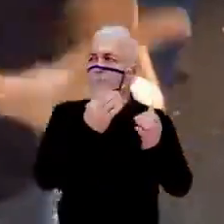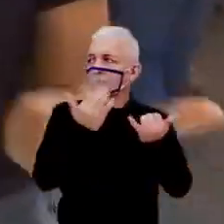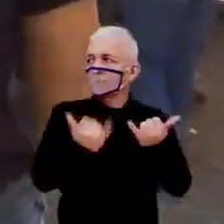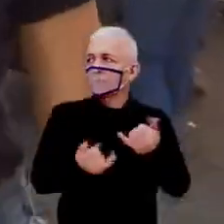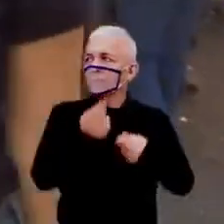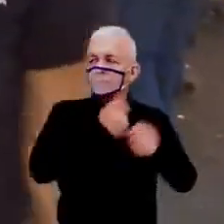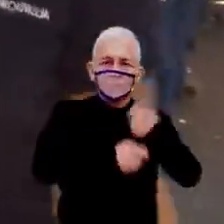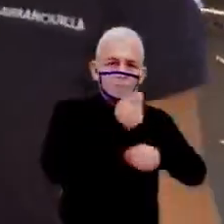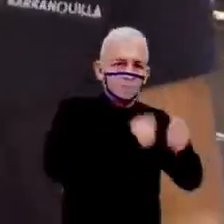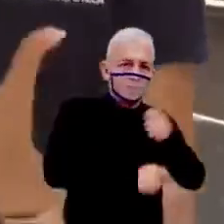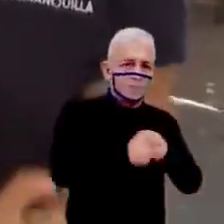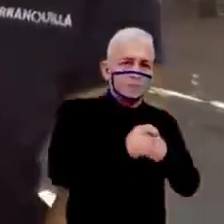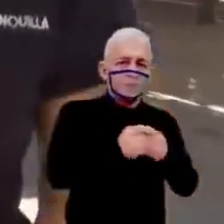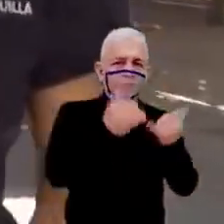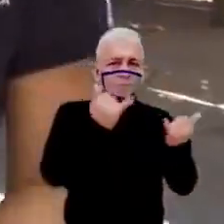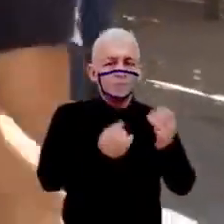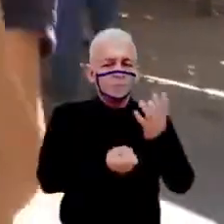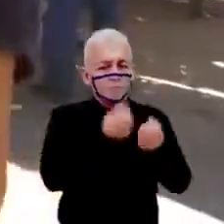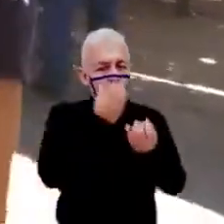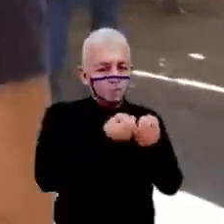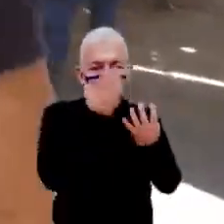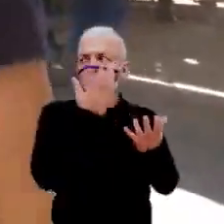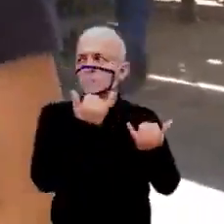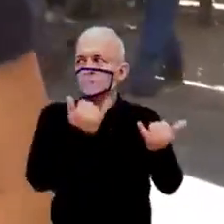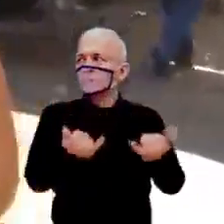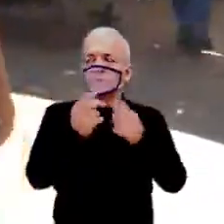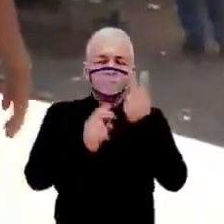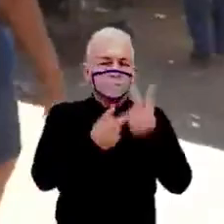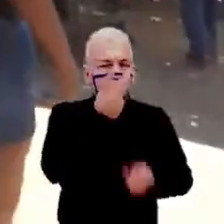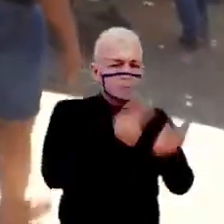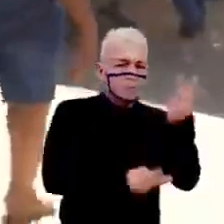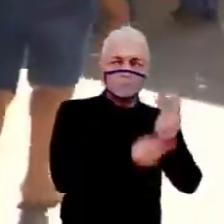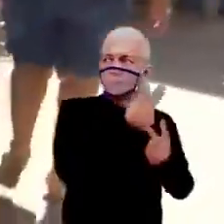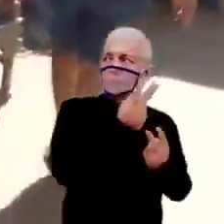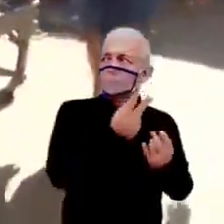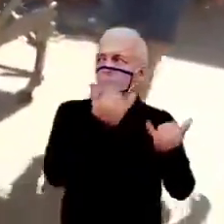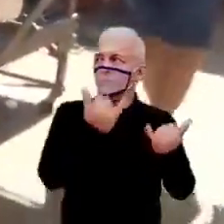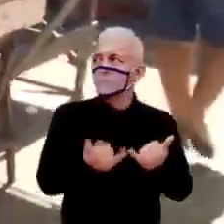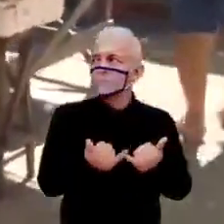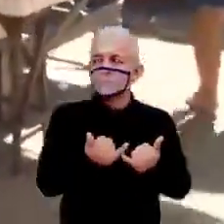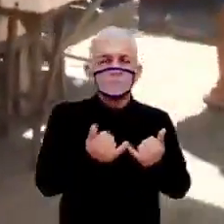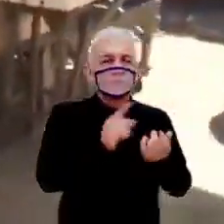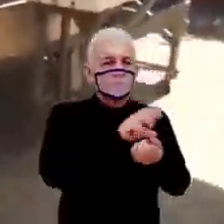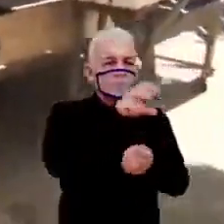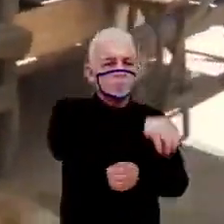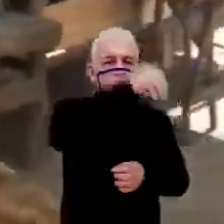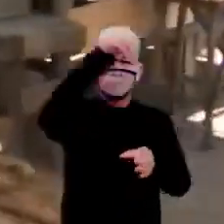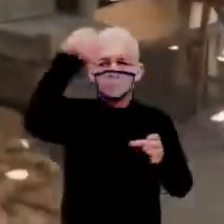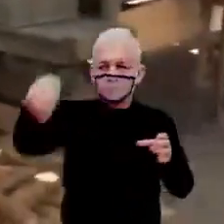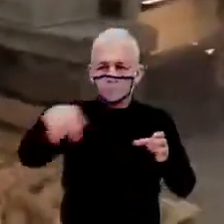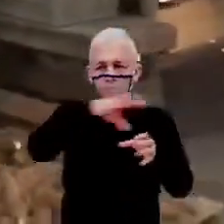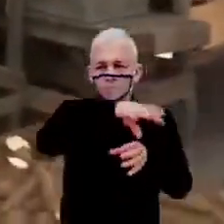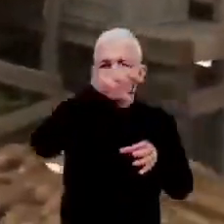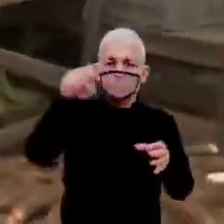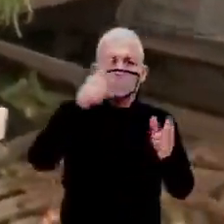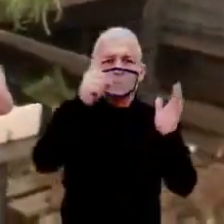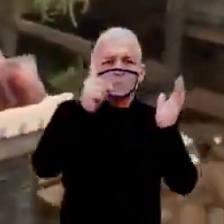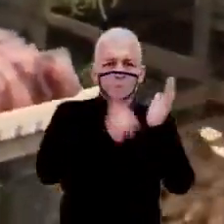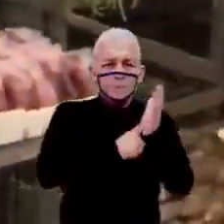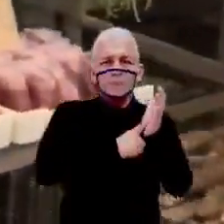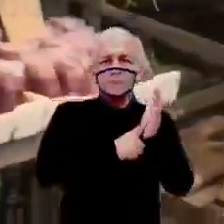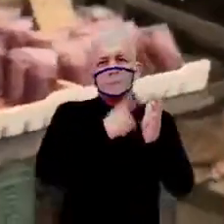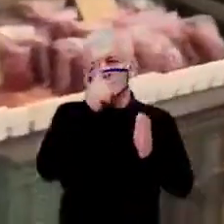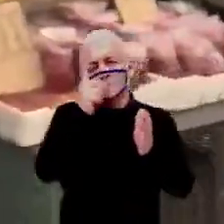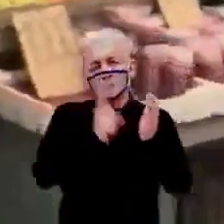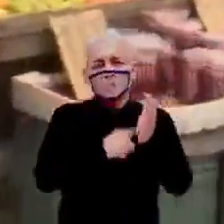encuentran vendedores principalmente de frutas, de verduras frescas y que serán reubicados aproximadamente 1.100